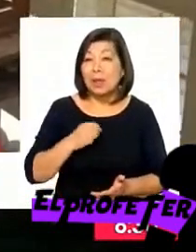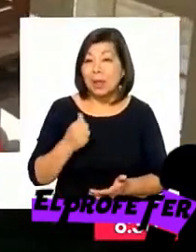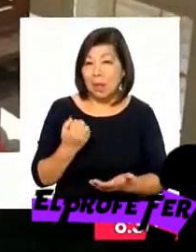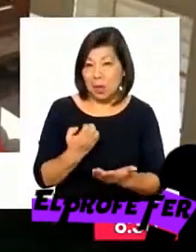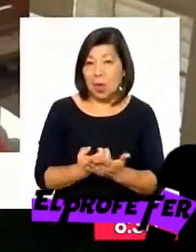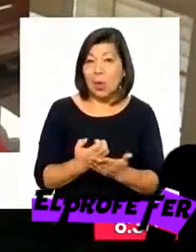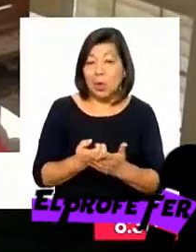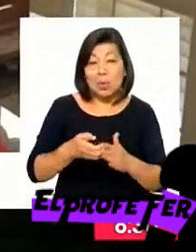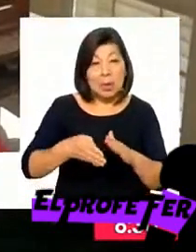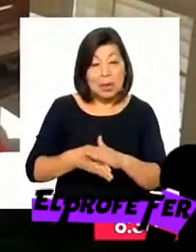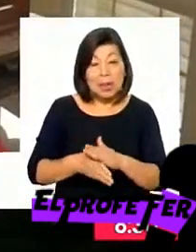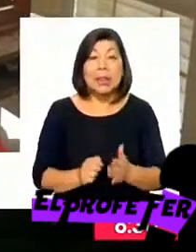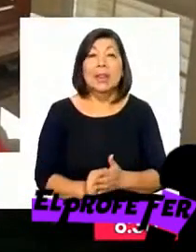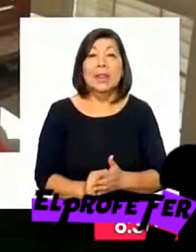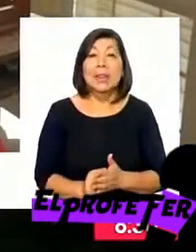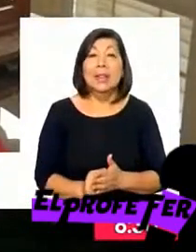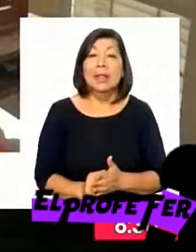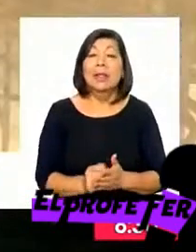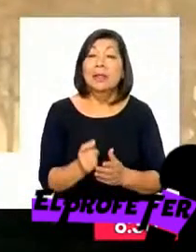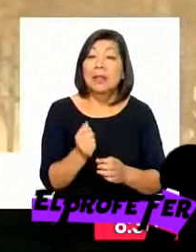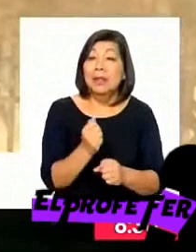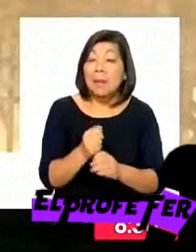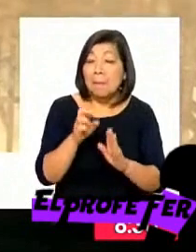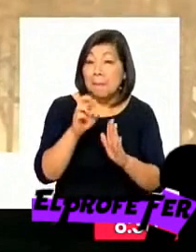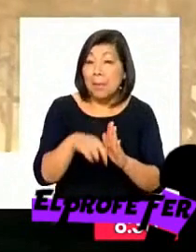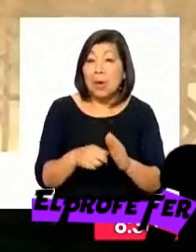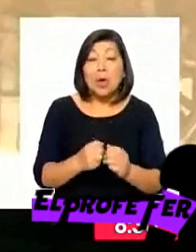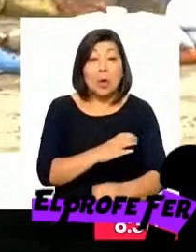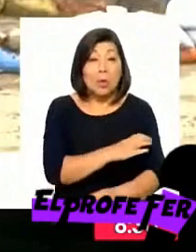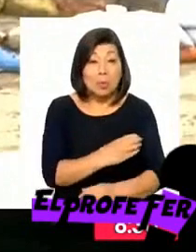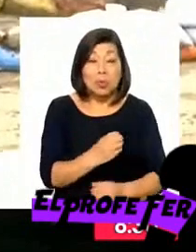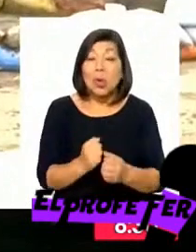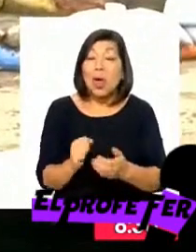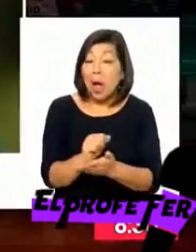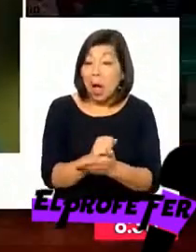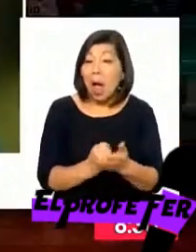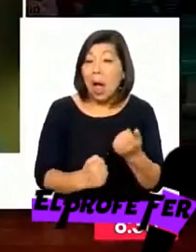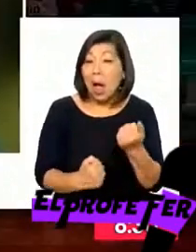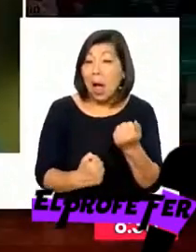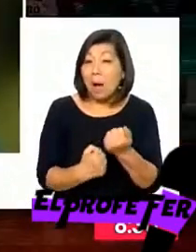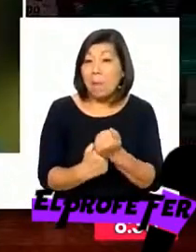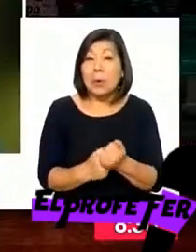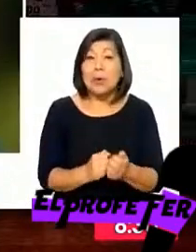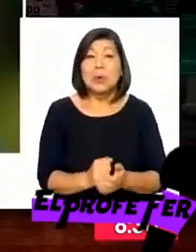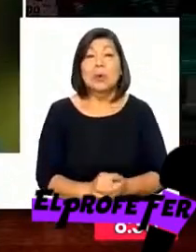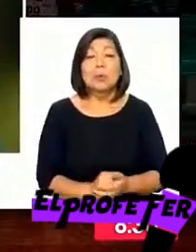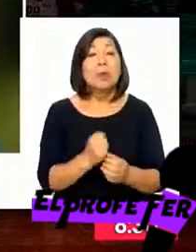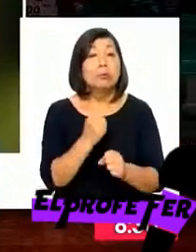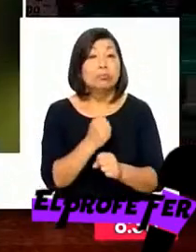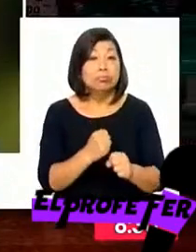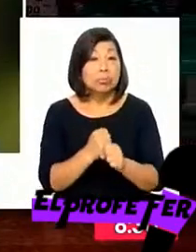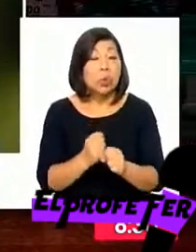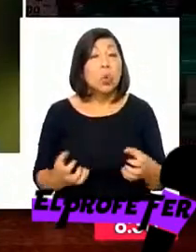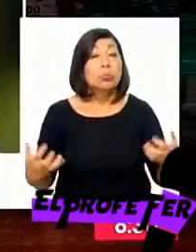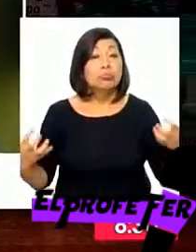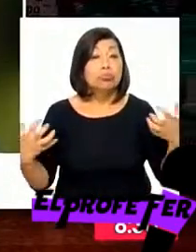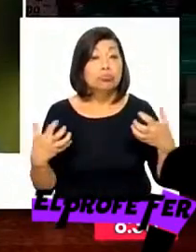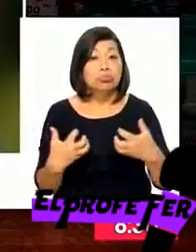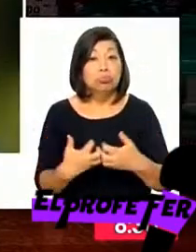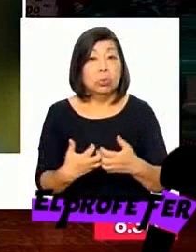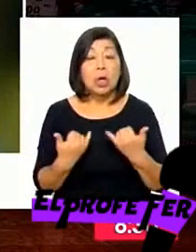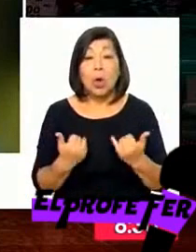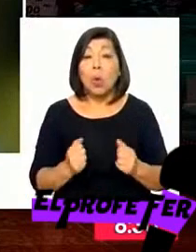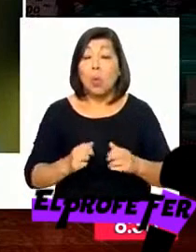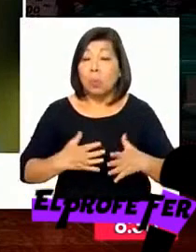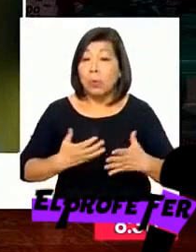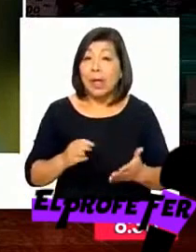Finanzas, dentro del marco de las actividades del programa Compunche Solidario, estamos trabajando en conjunto para que estas cosas